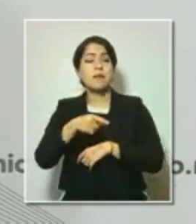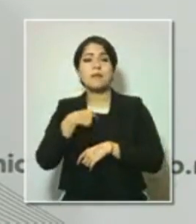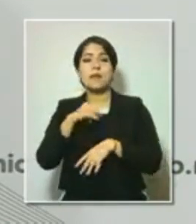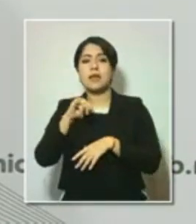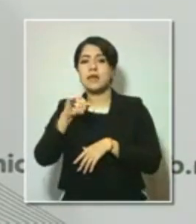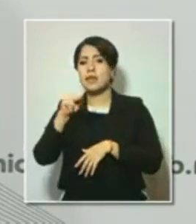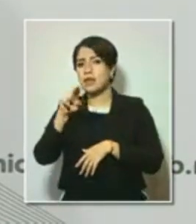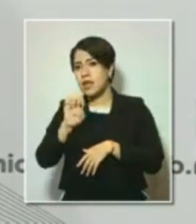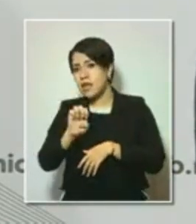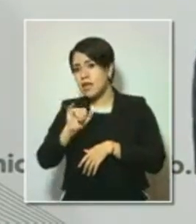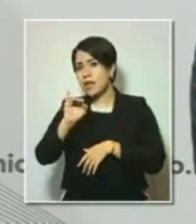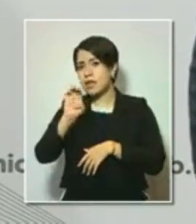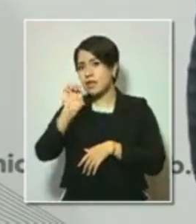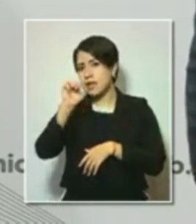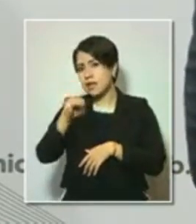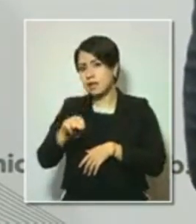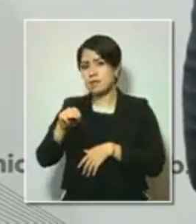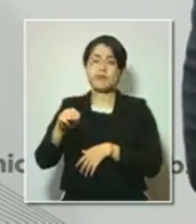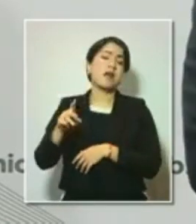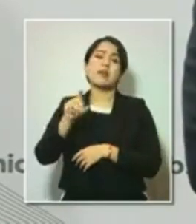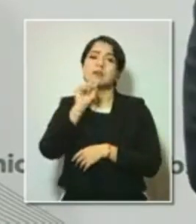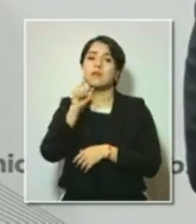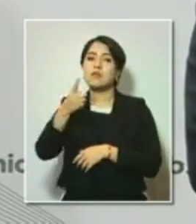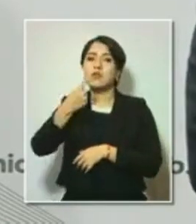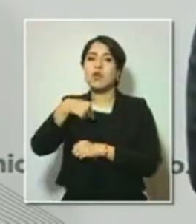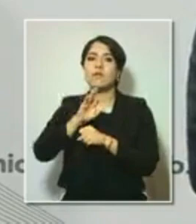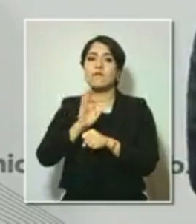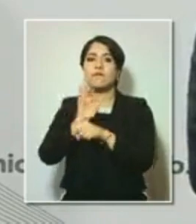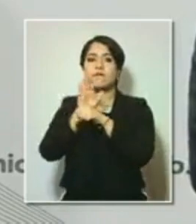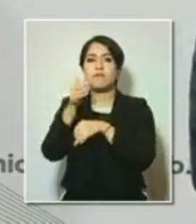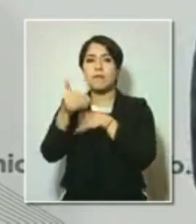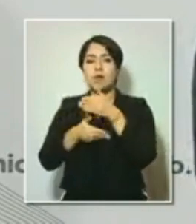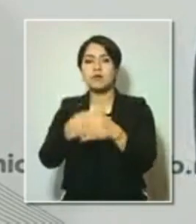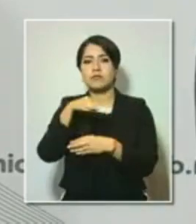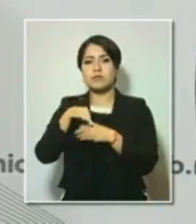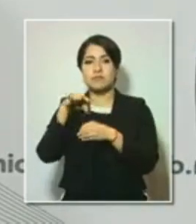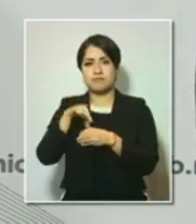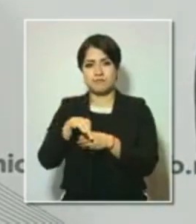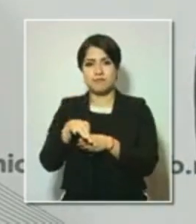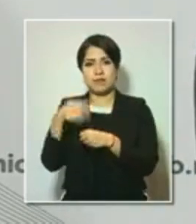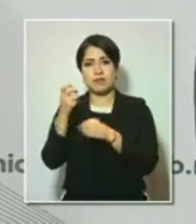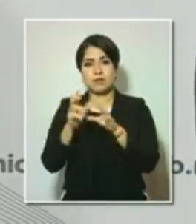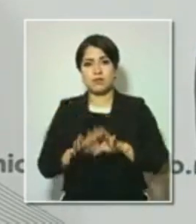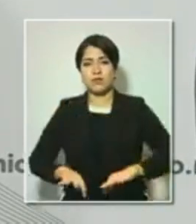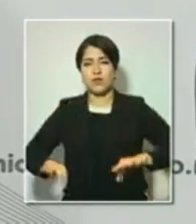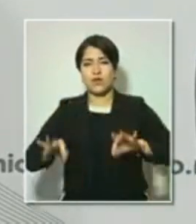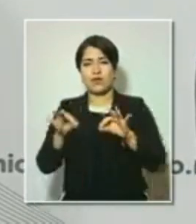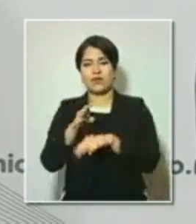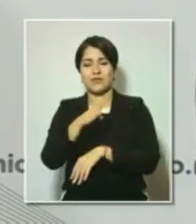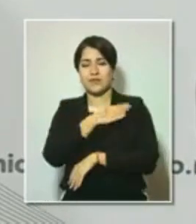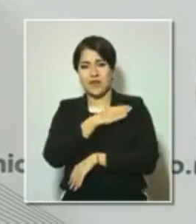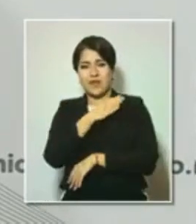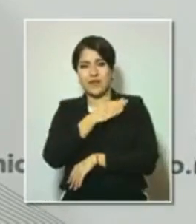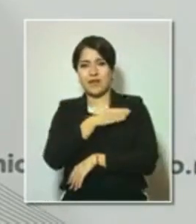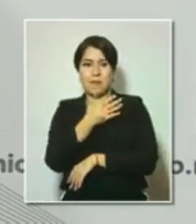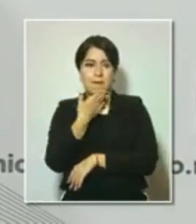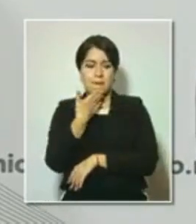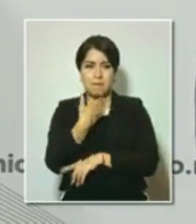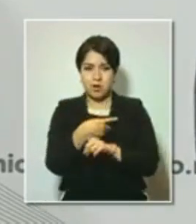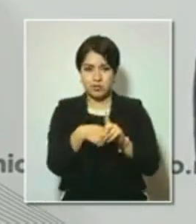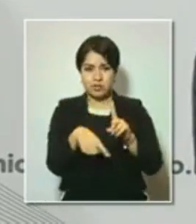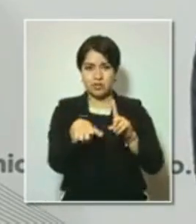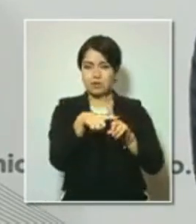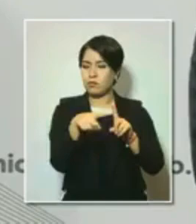el INE, el IEM, tienen garantizado el proceso electoral en cuanto a la organización. Eso es muy bueno, hay que destacarlo. Y nosotros tenemos que